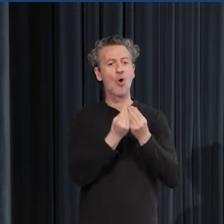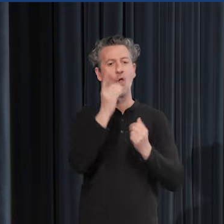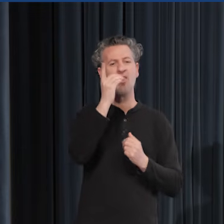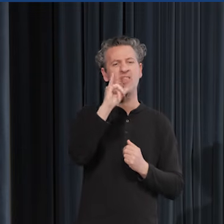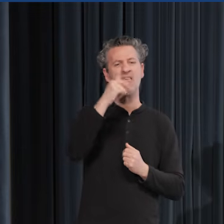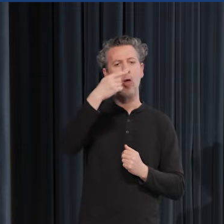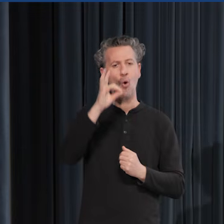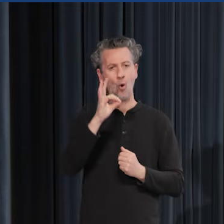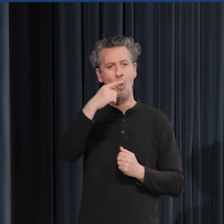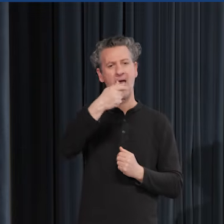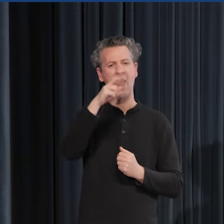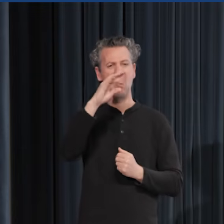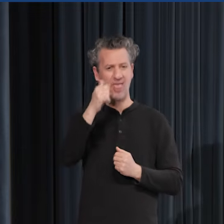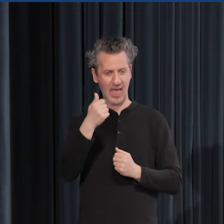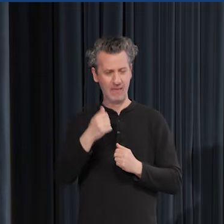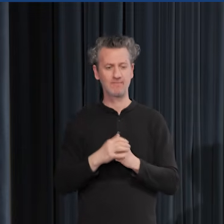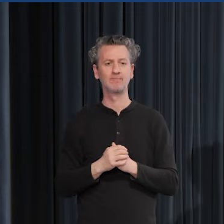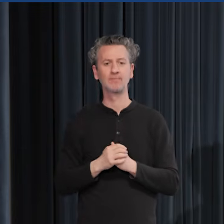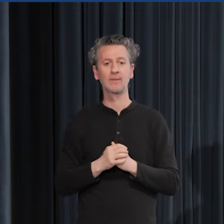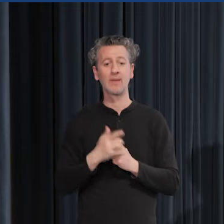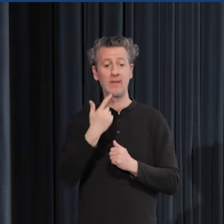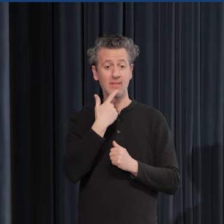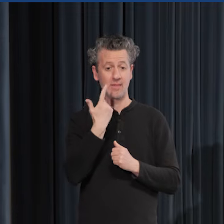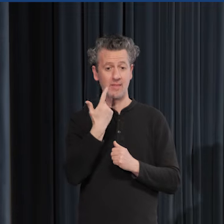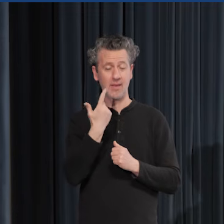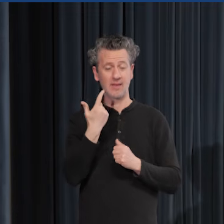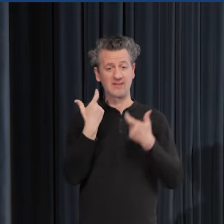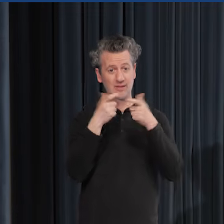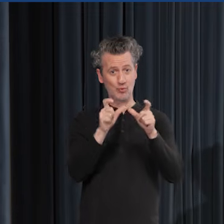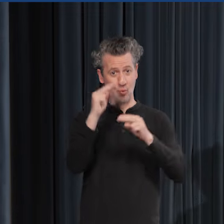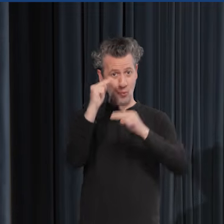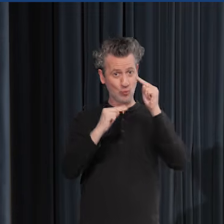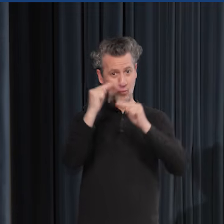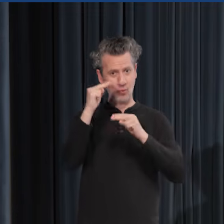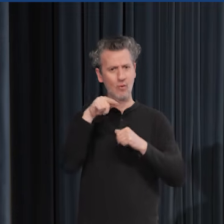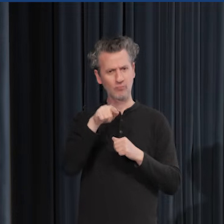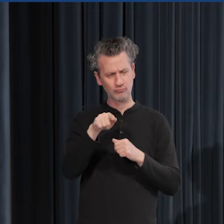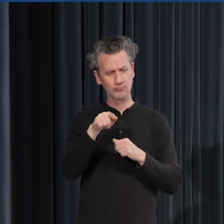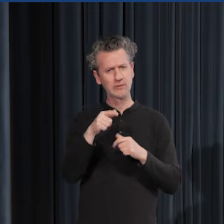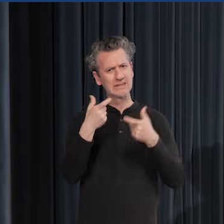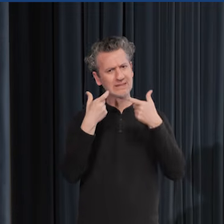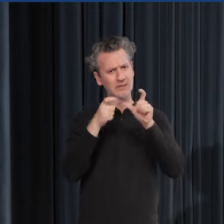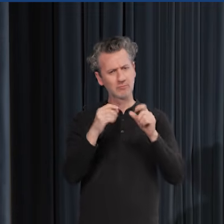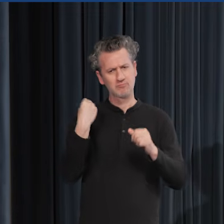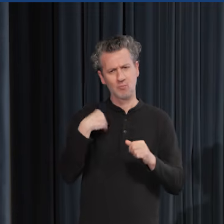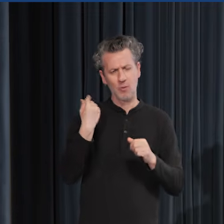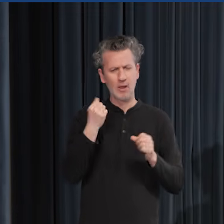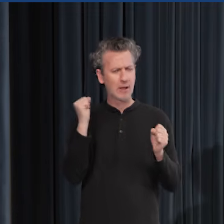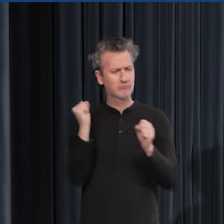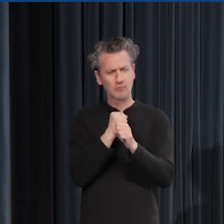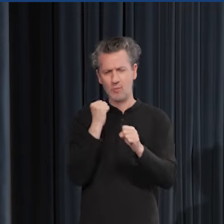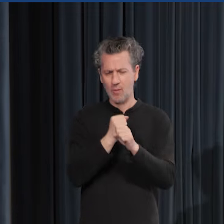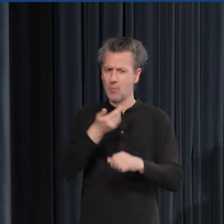porque bueno, he hablado que el sector de la construcción es un sector que está dentro de las actividades